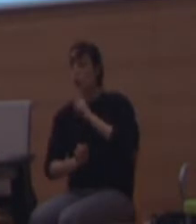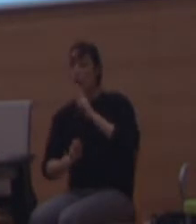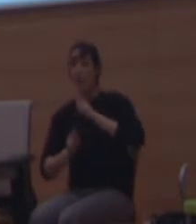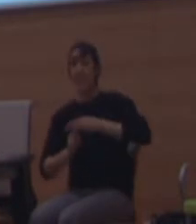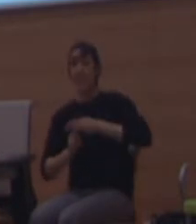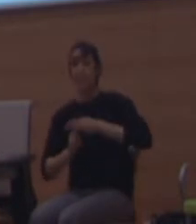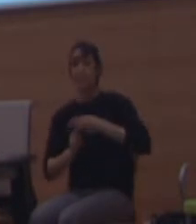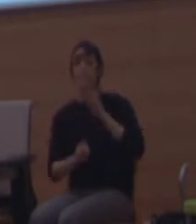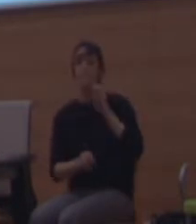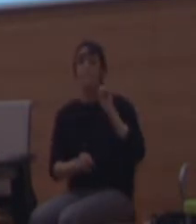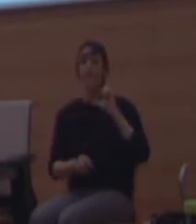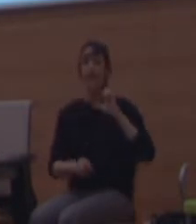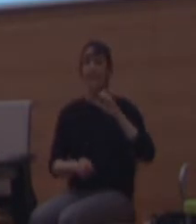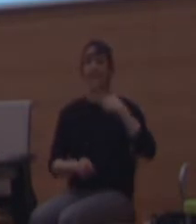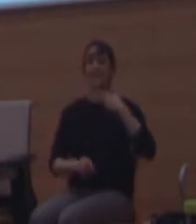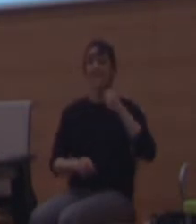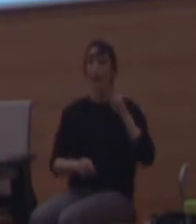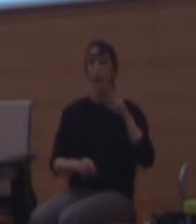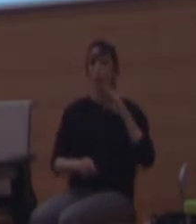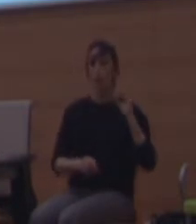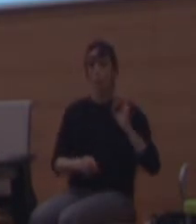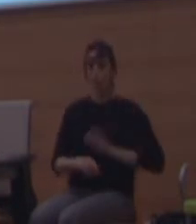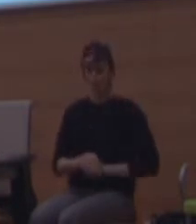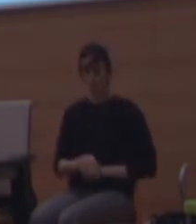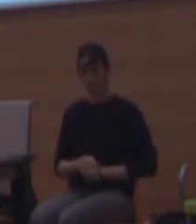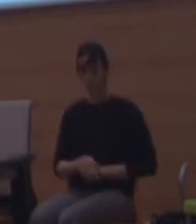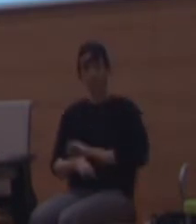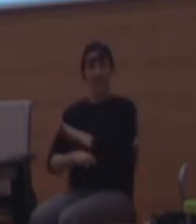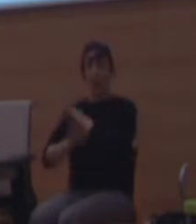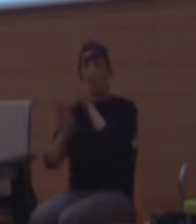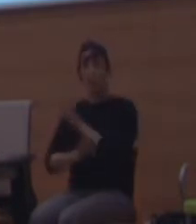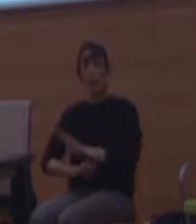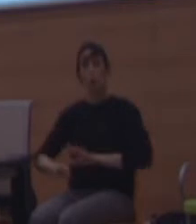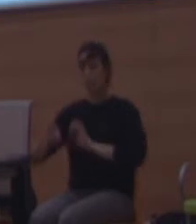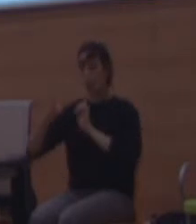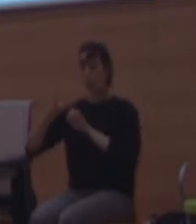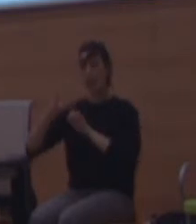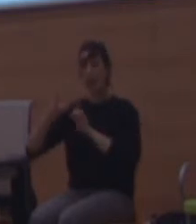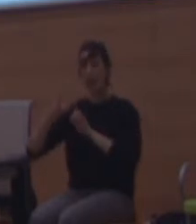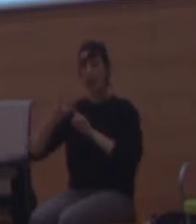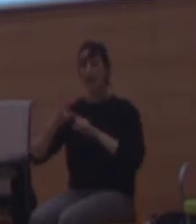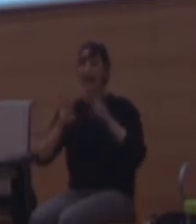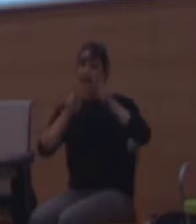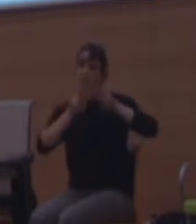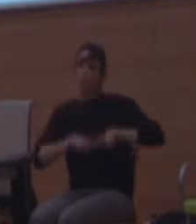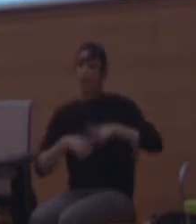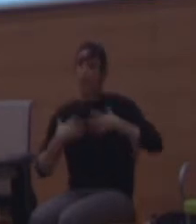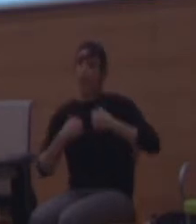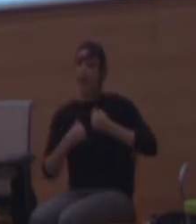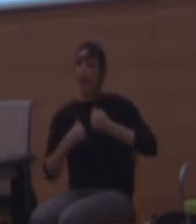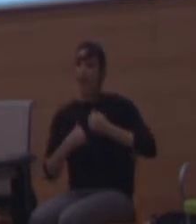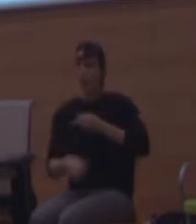de Charcot. Y luego ya pasamos a la tercera fase, que sería la exploración clínica. La exploración clínica